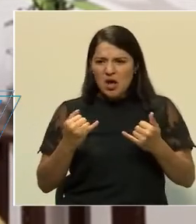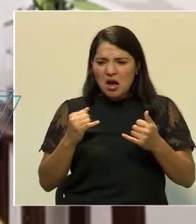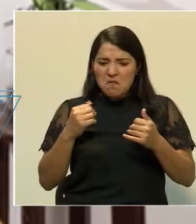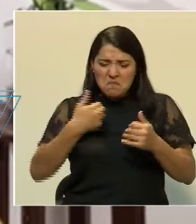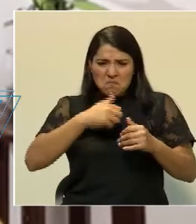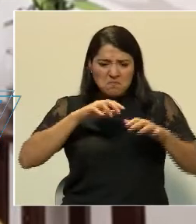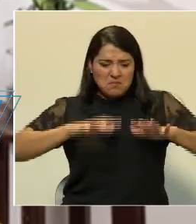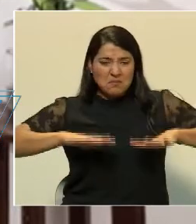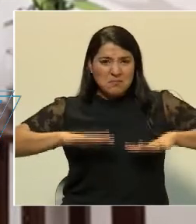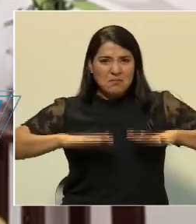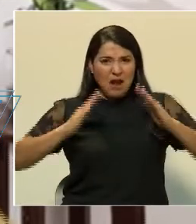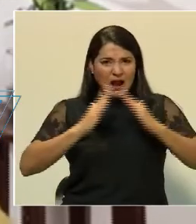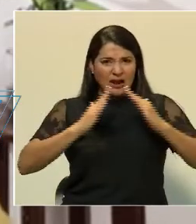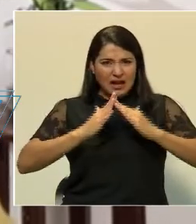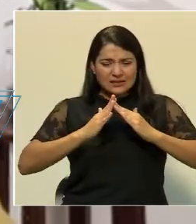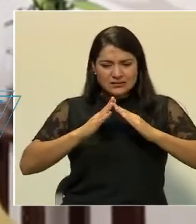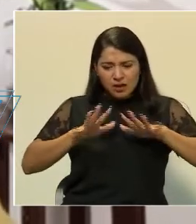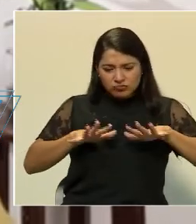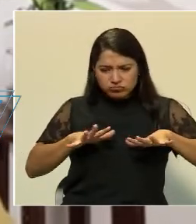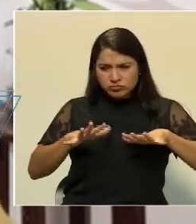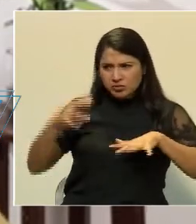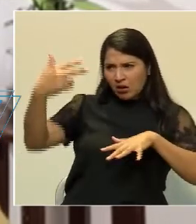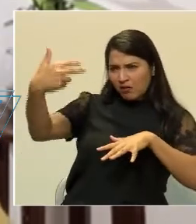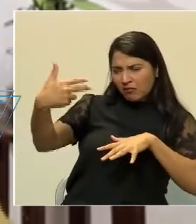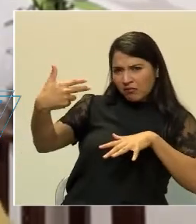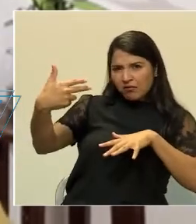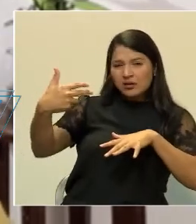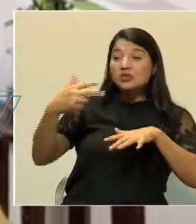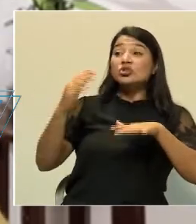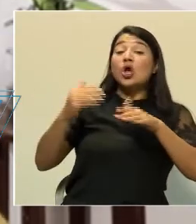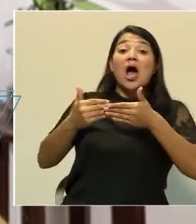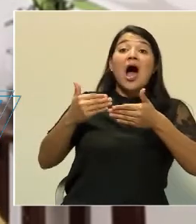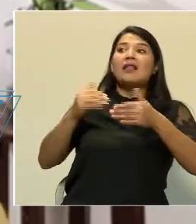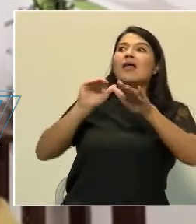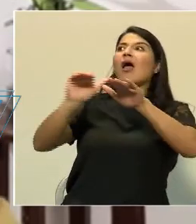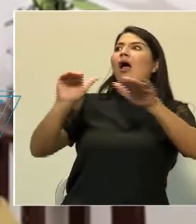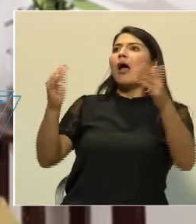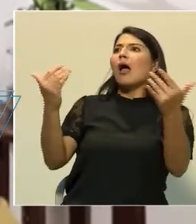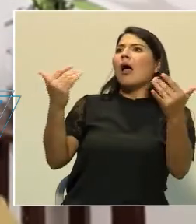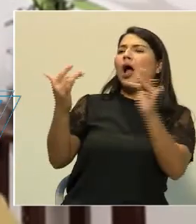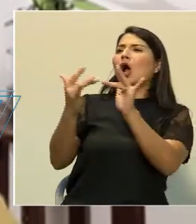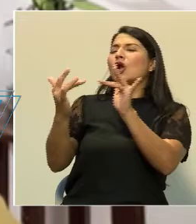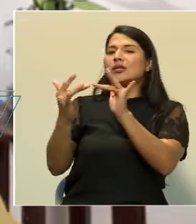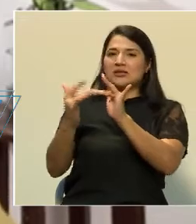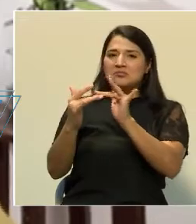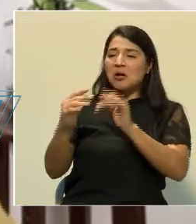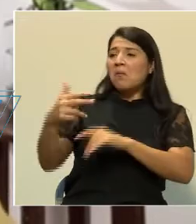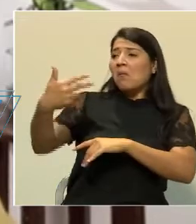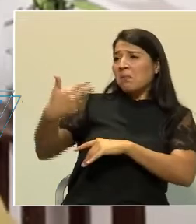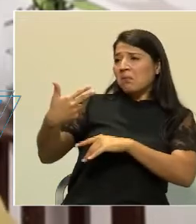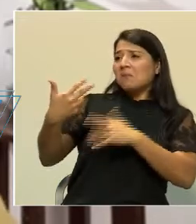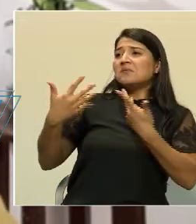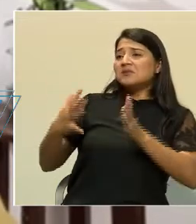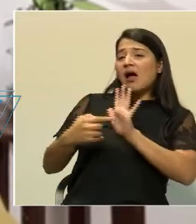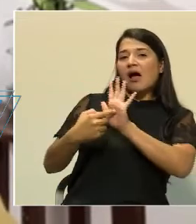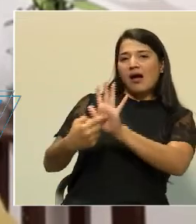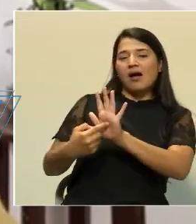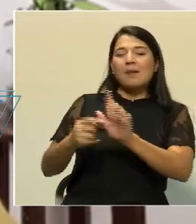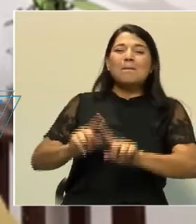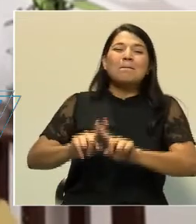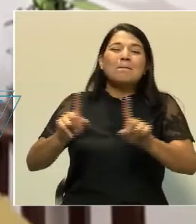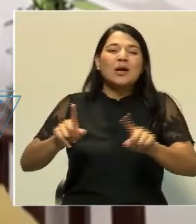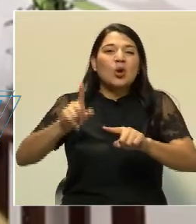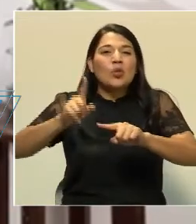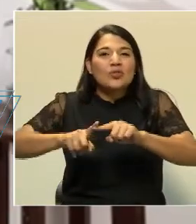de la casa y generar un poquito de bulla para poder seguir conversando y tener audiencia virtual. Pero todo depende mucho de